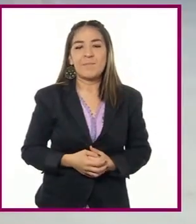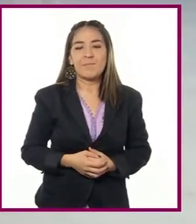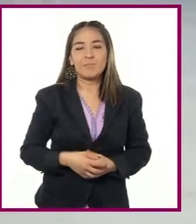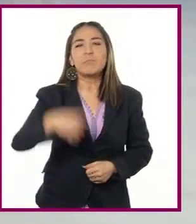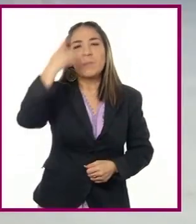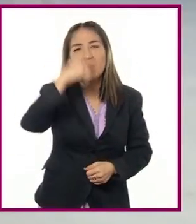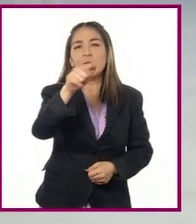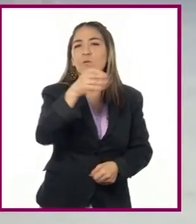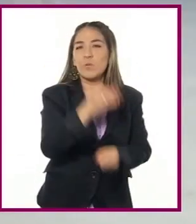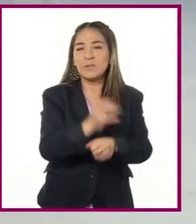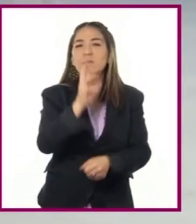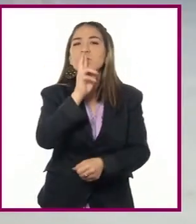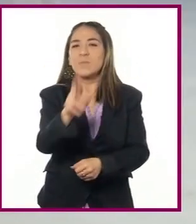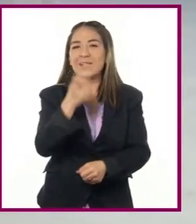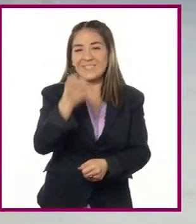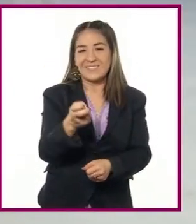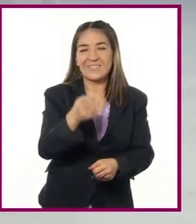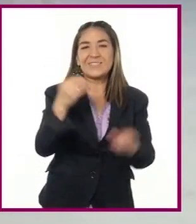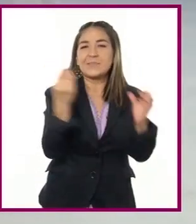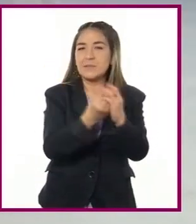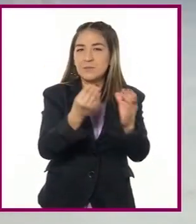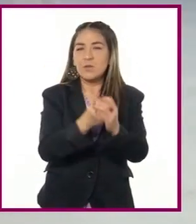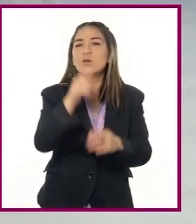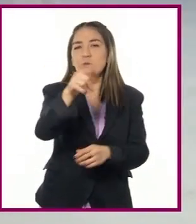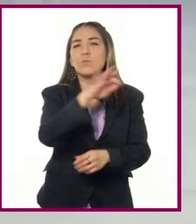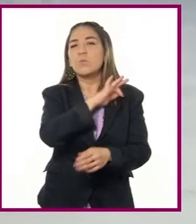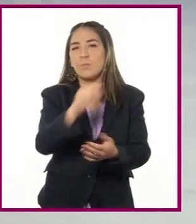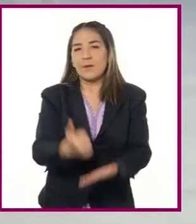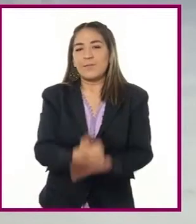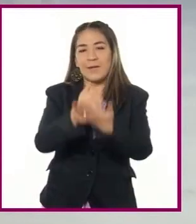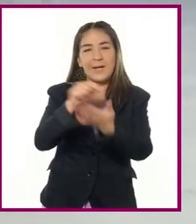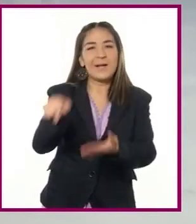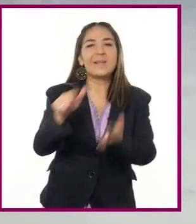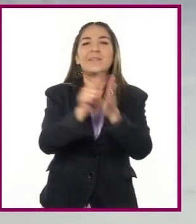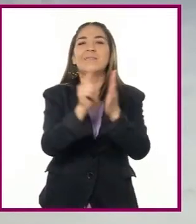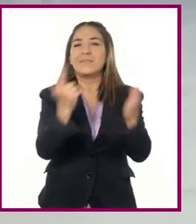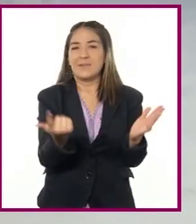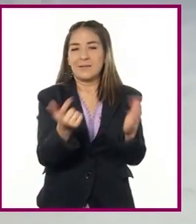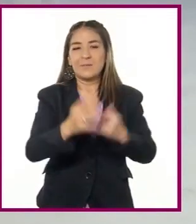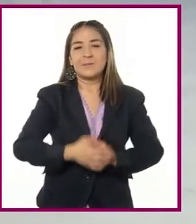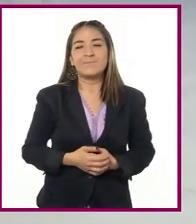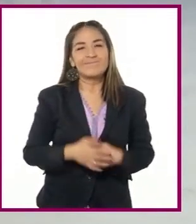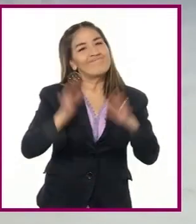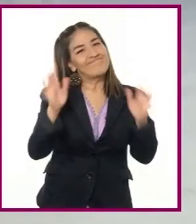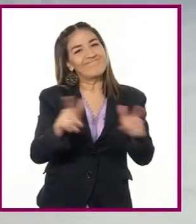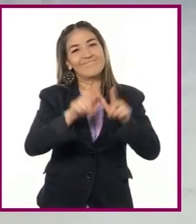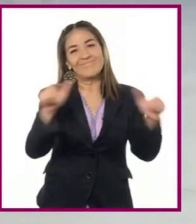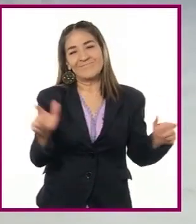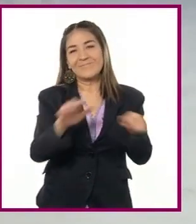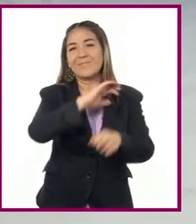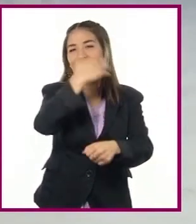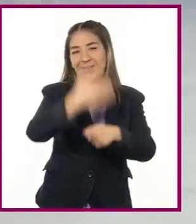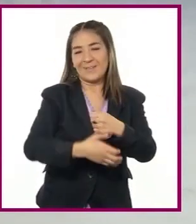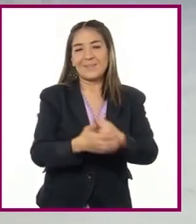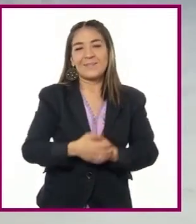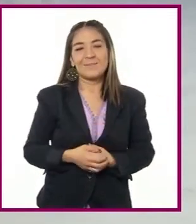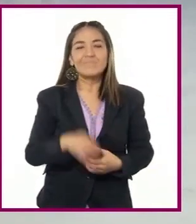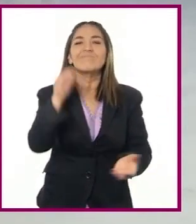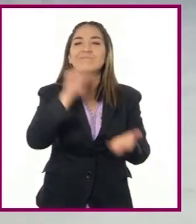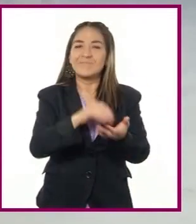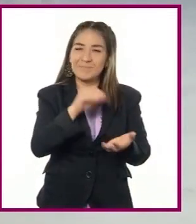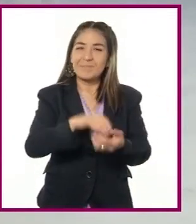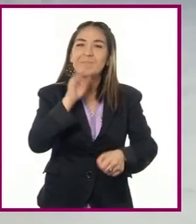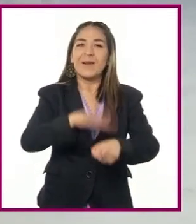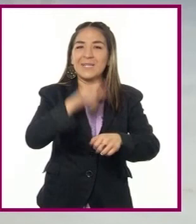Para resolver el reto de la sesión, no duden en apoyarse en su libro de texto. ¡Listo! Terminamos, pero aún nos